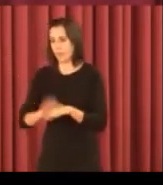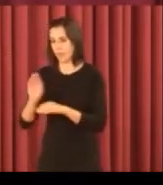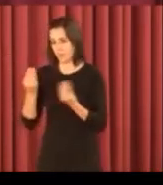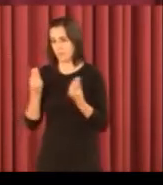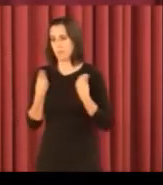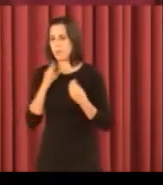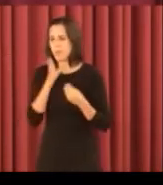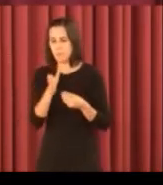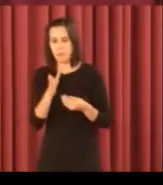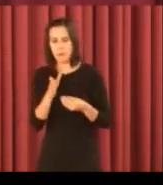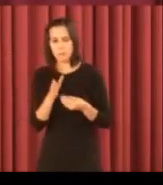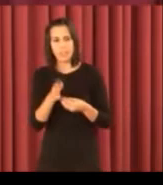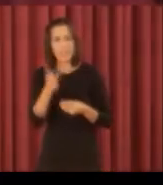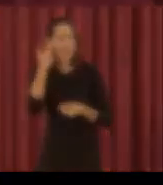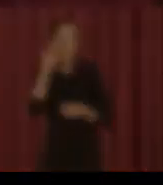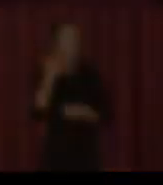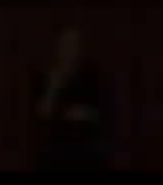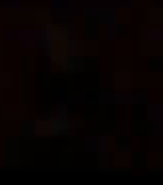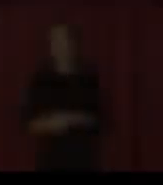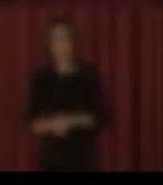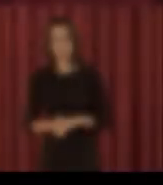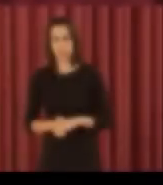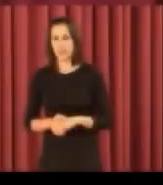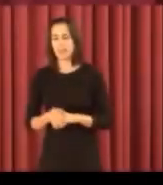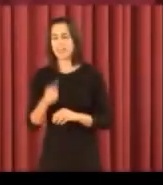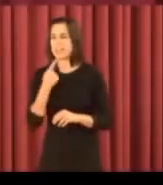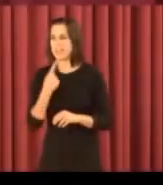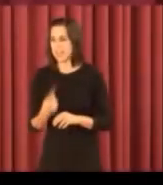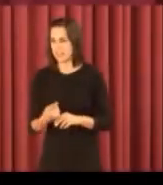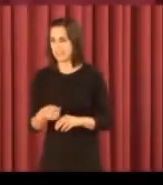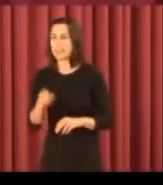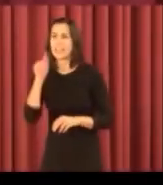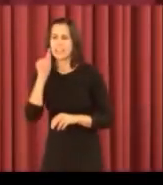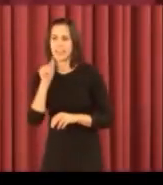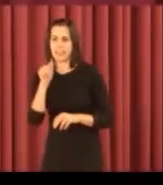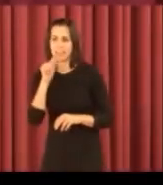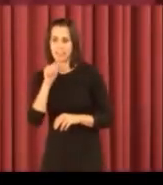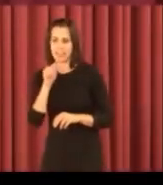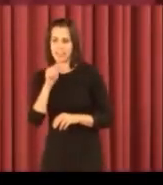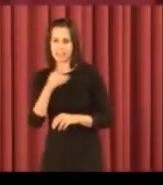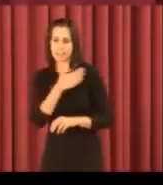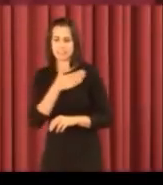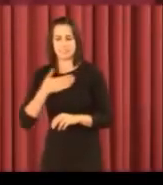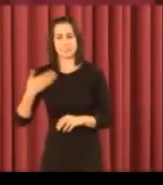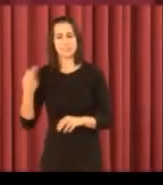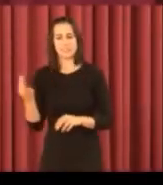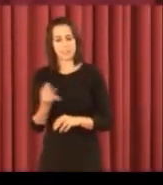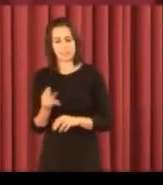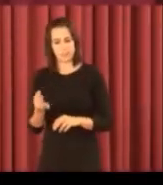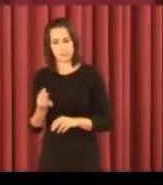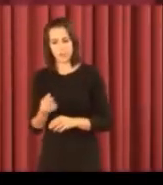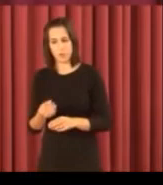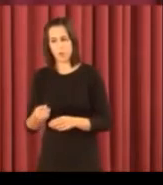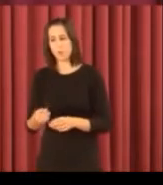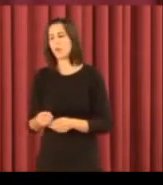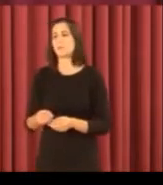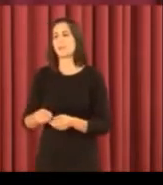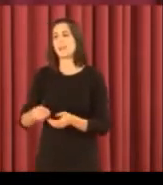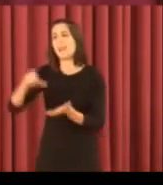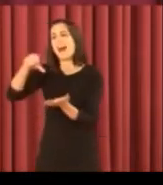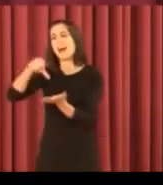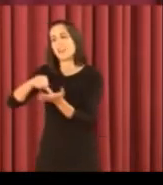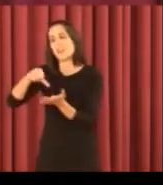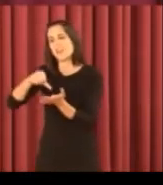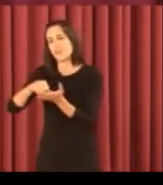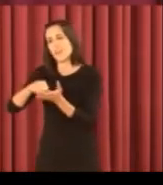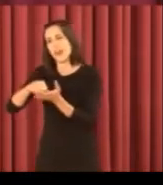lo limpia, lo bien cuidada y lo bonita. Le adelanté que además la alcaldesa se ha marcado el firme propósito de convertir a Logroño en una Smart City.